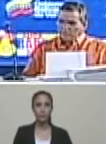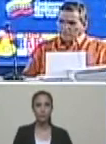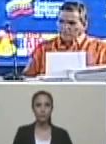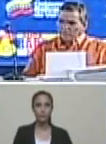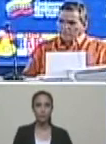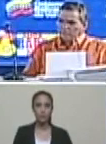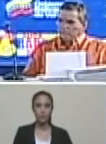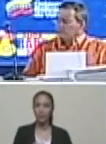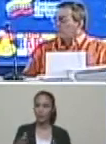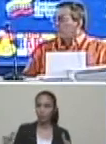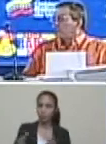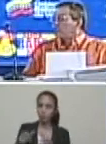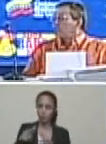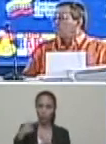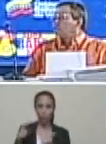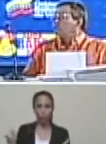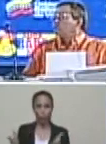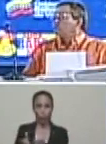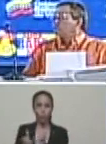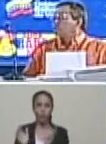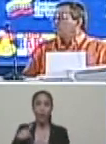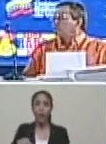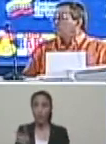Con la Cruz Roja de Venezuela